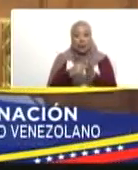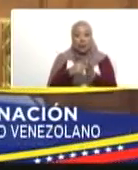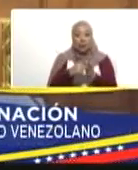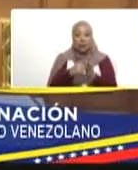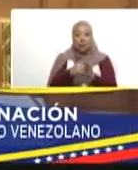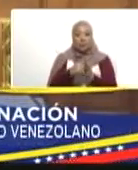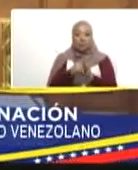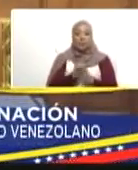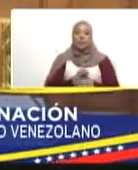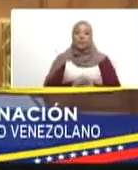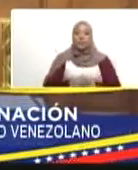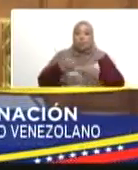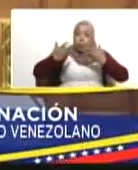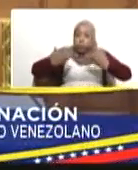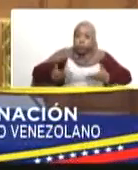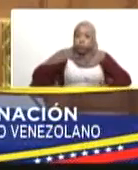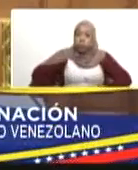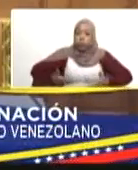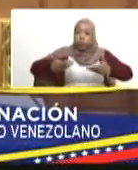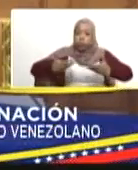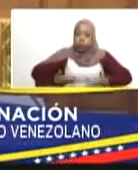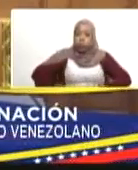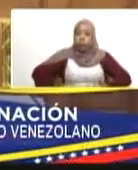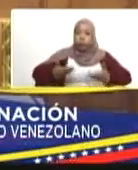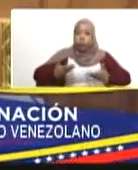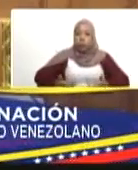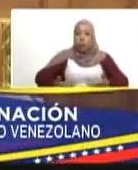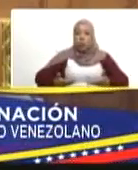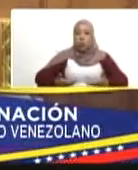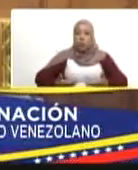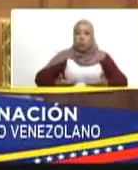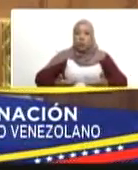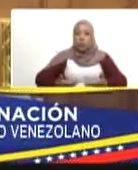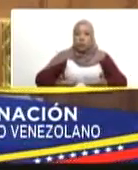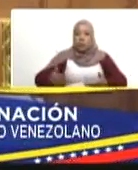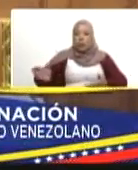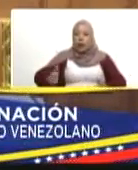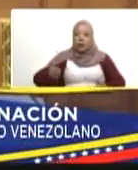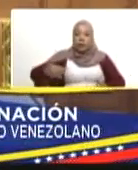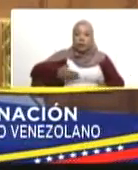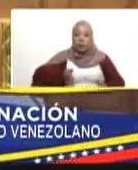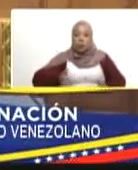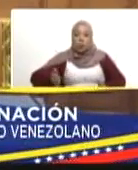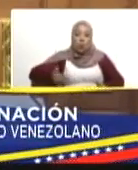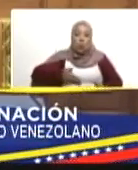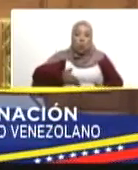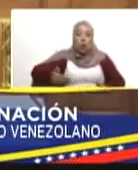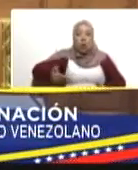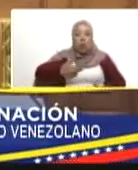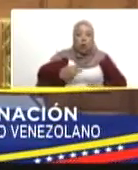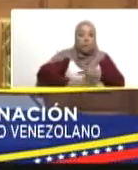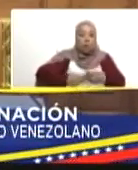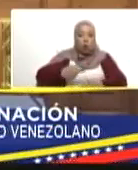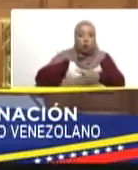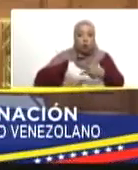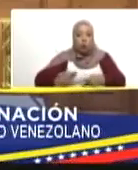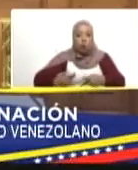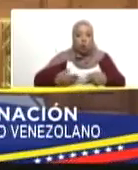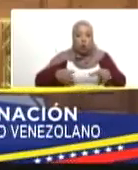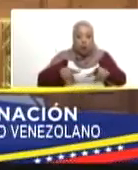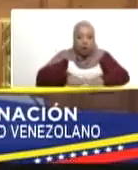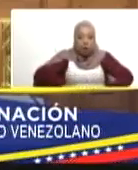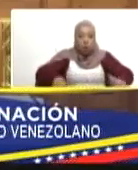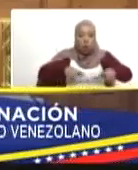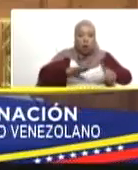244000 toneladas métricas de captura pesquera y producción acuícola mostrando un